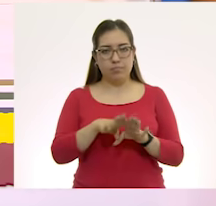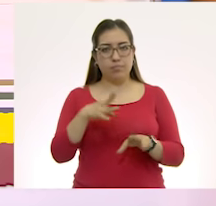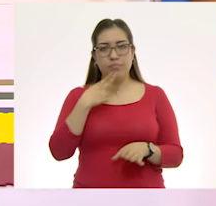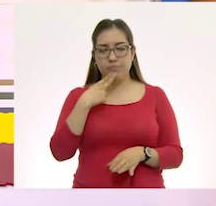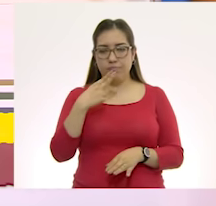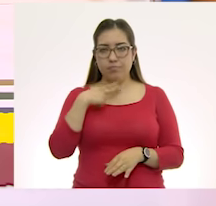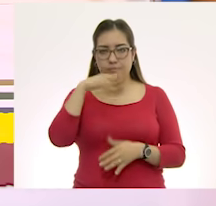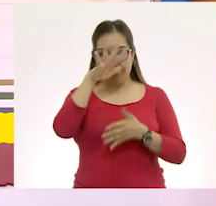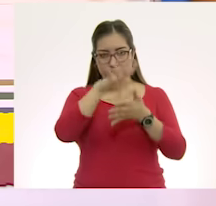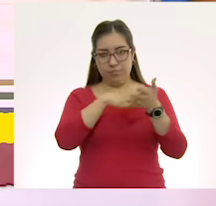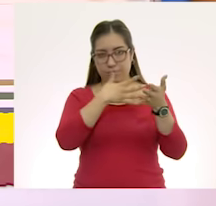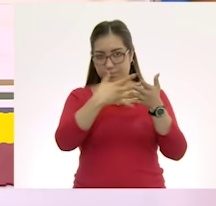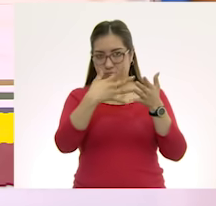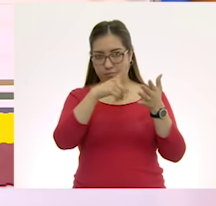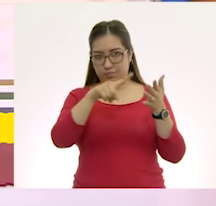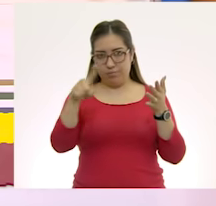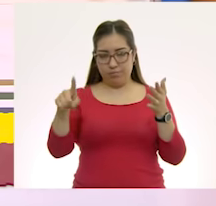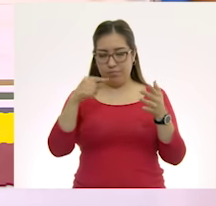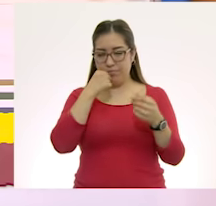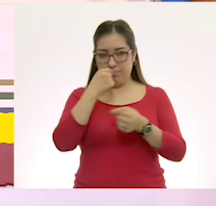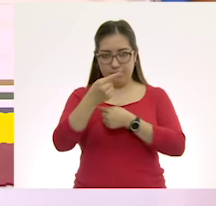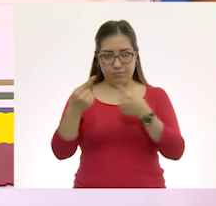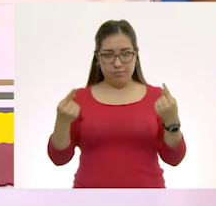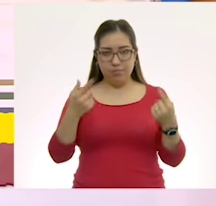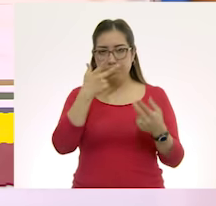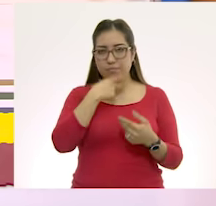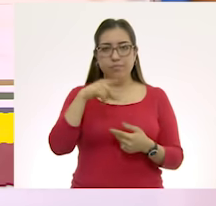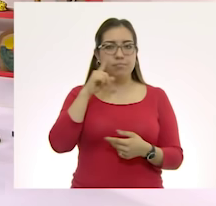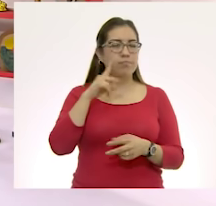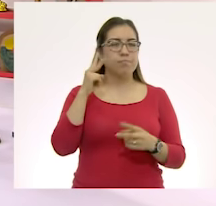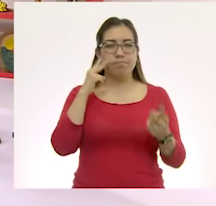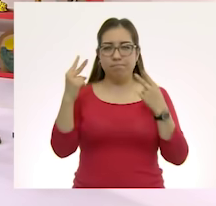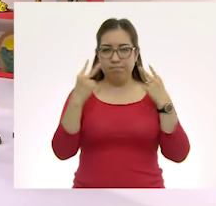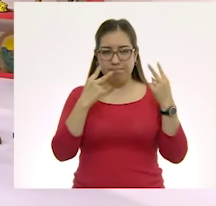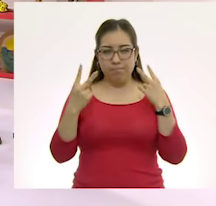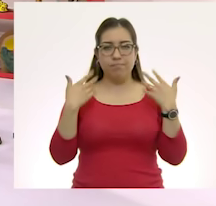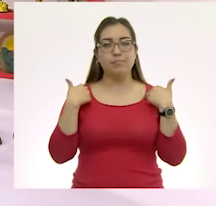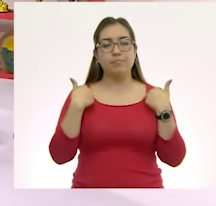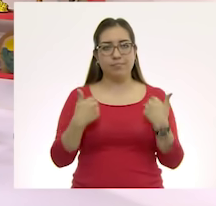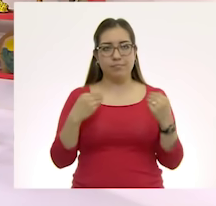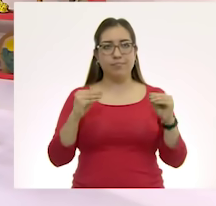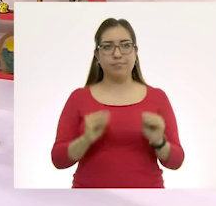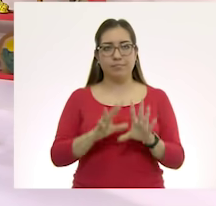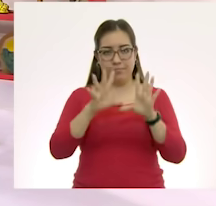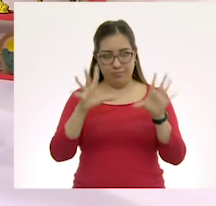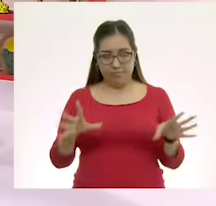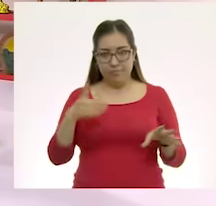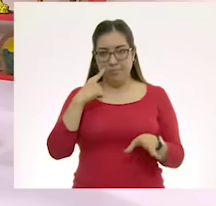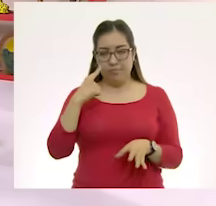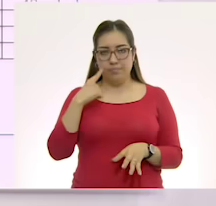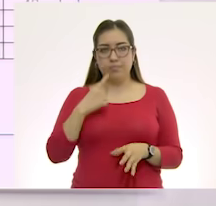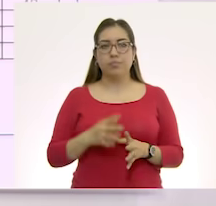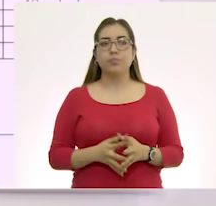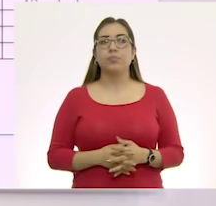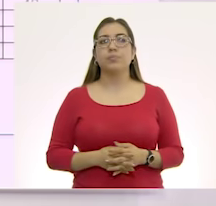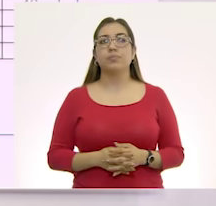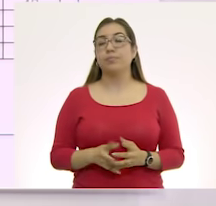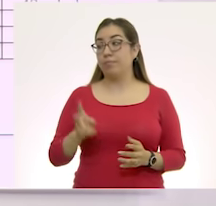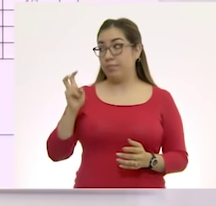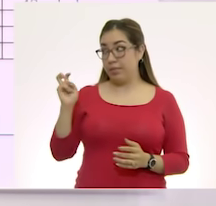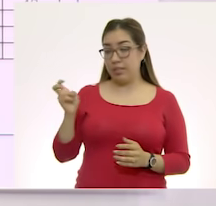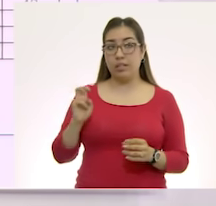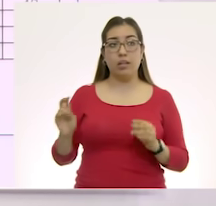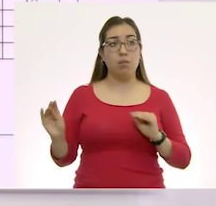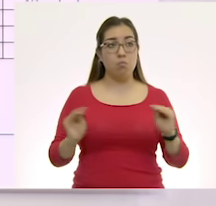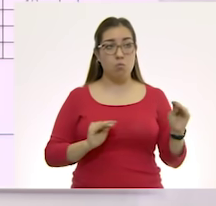niños, niños y niñas, nos puedan ir identificando más rápido y ustedes pueden ir haciendo sus anotaciones. Así es. En estos movimientos súbitos